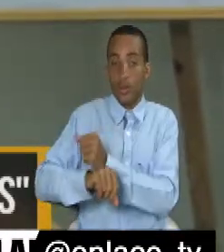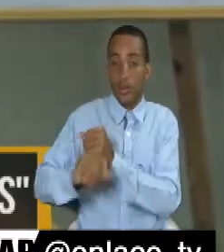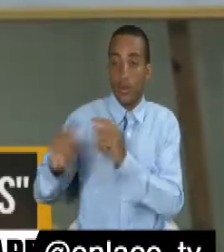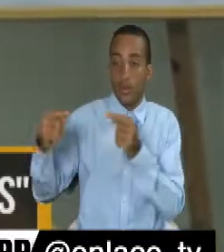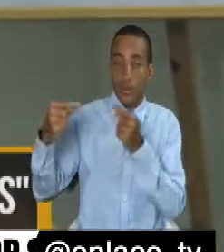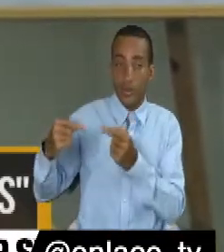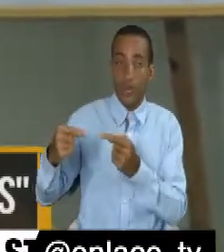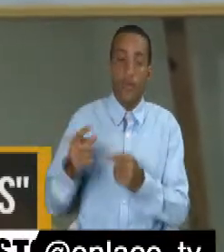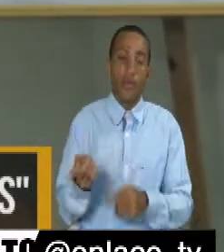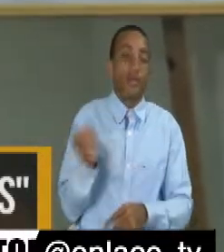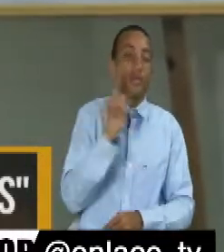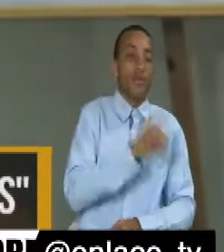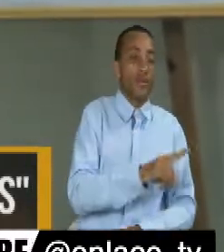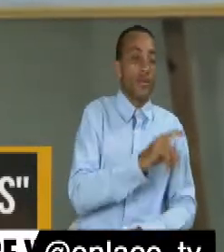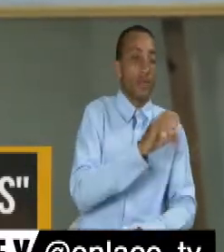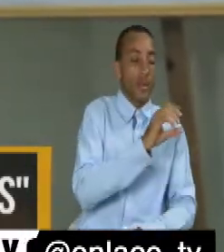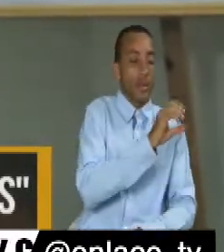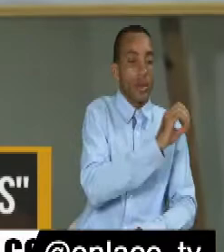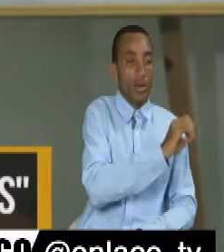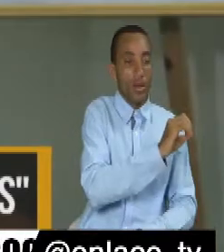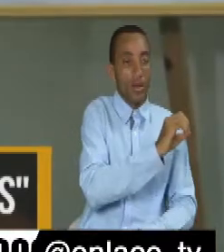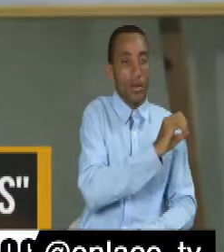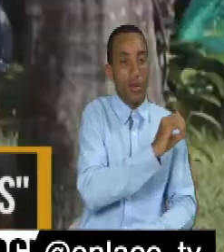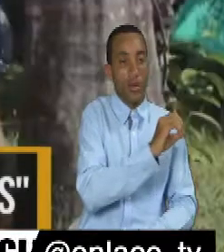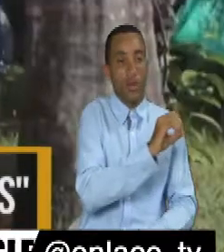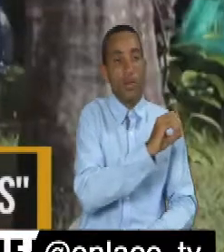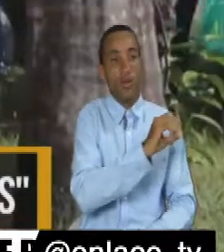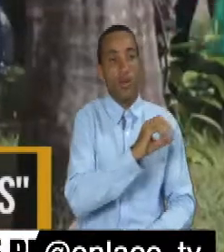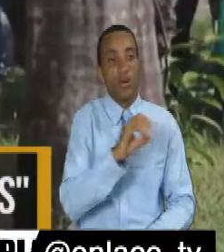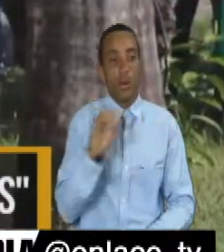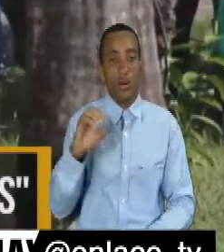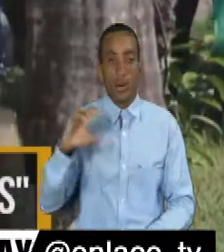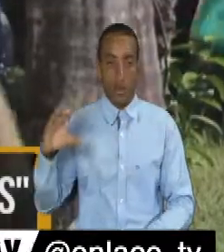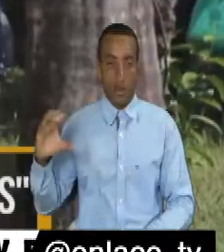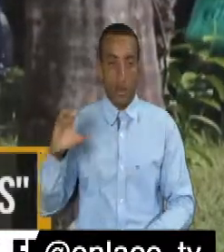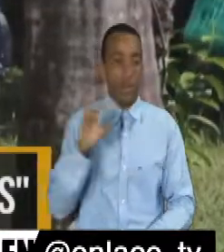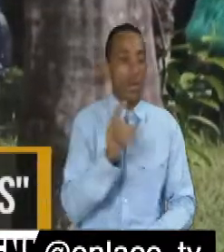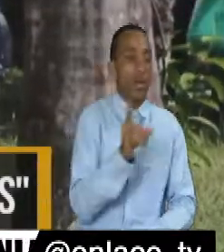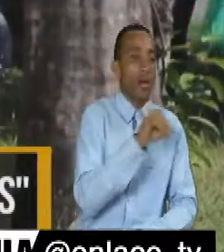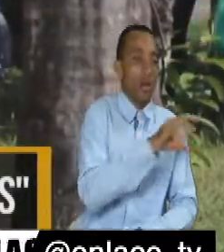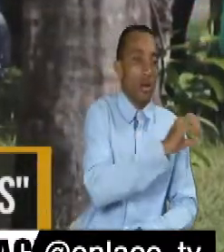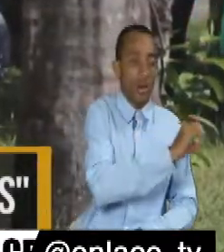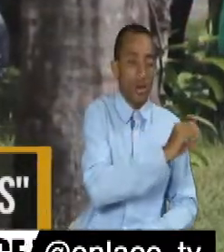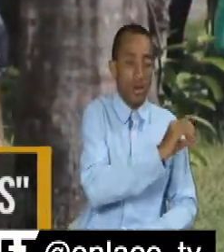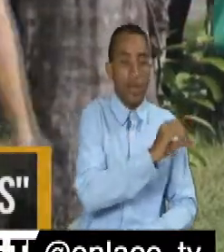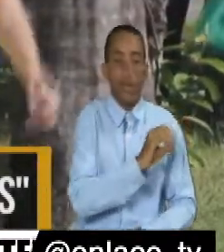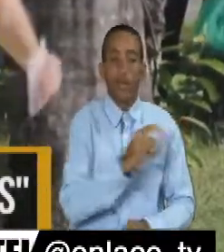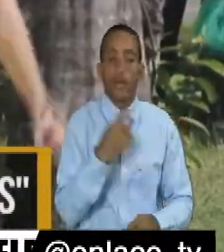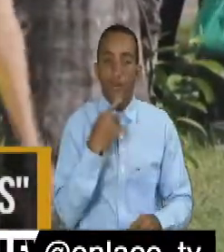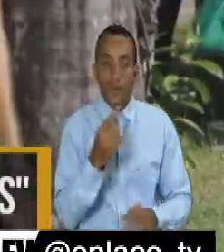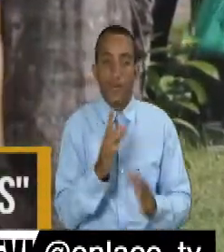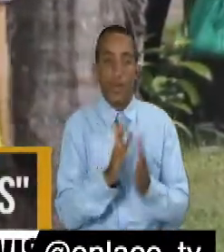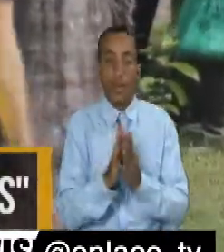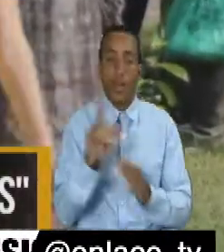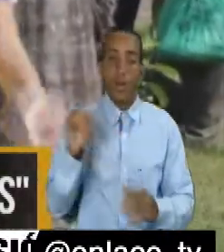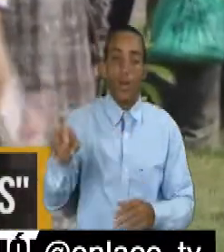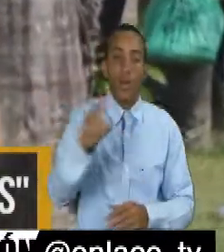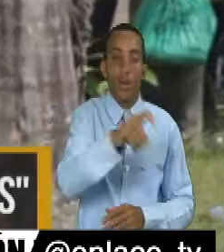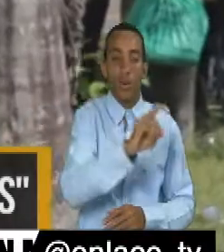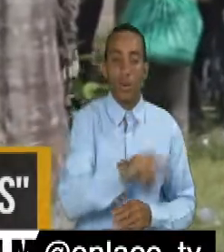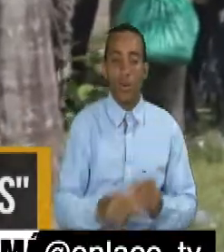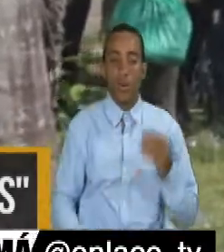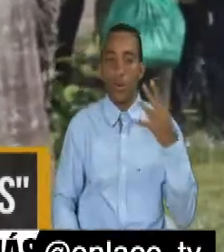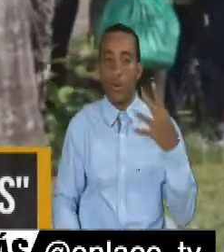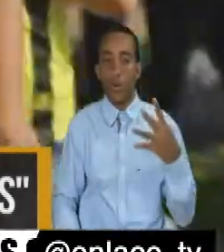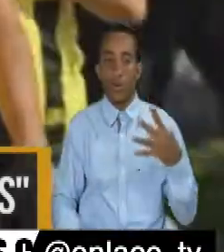y en oriental 170 mil en las mismas condiciones. Cuatro puntos de venta se han dispuesto para la comercialización de estos beneficios. Ellos